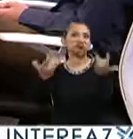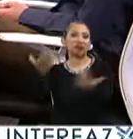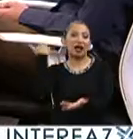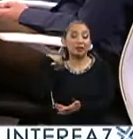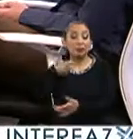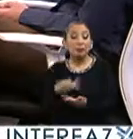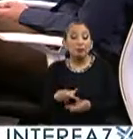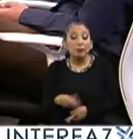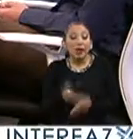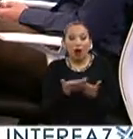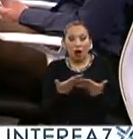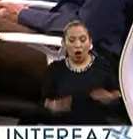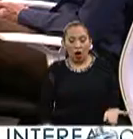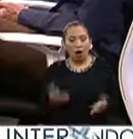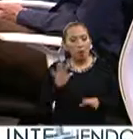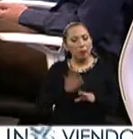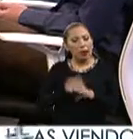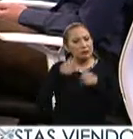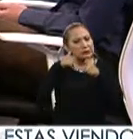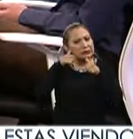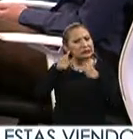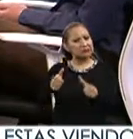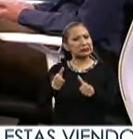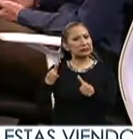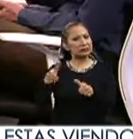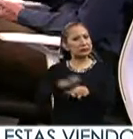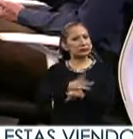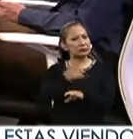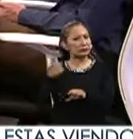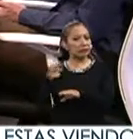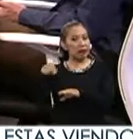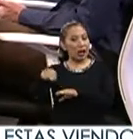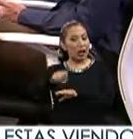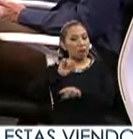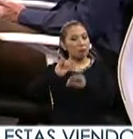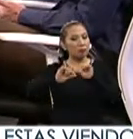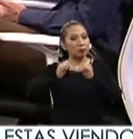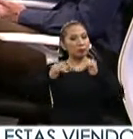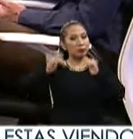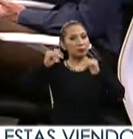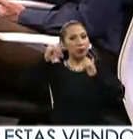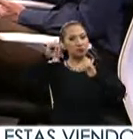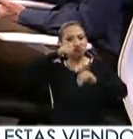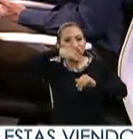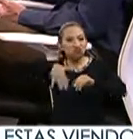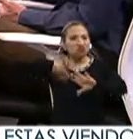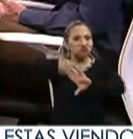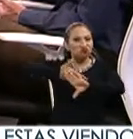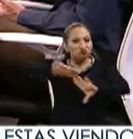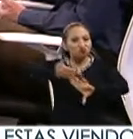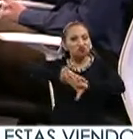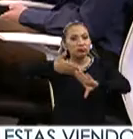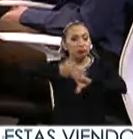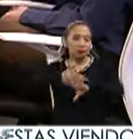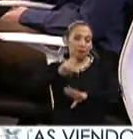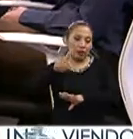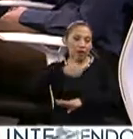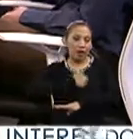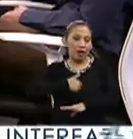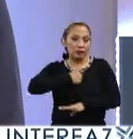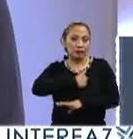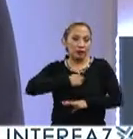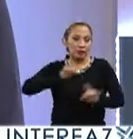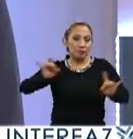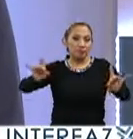embargo, ahora se ha dado como más importancia, dado que han ido en aumento las agresiones y